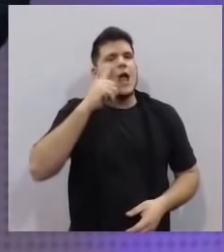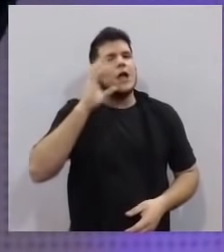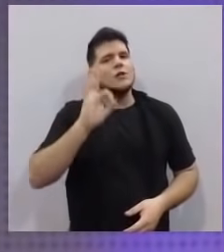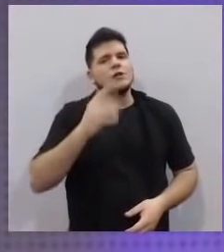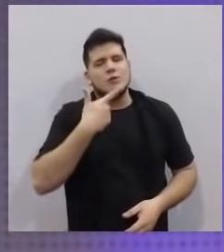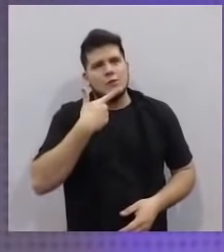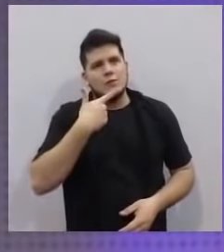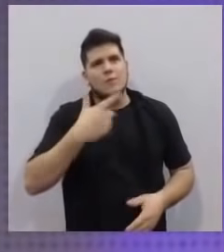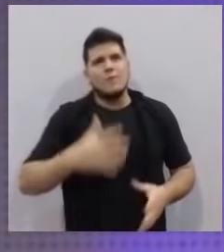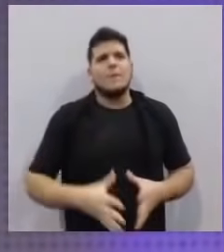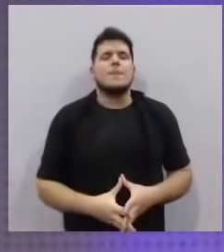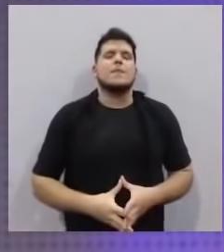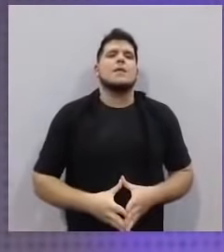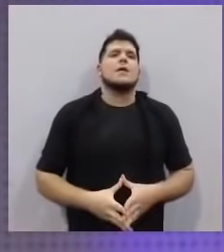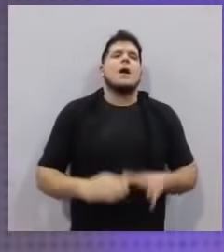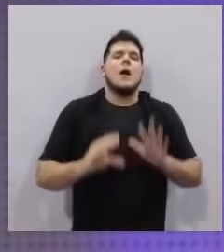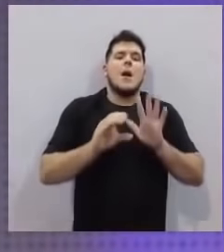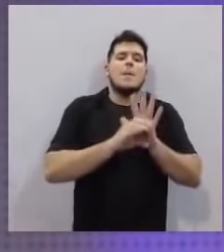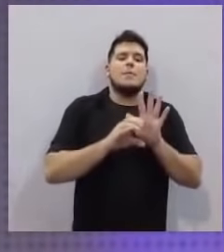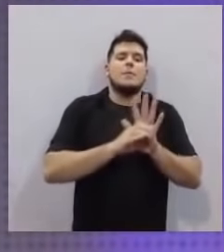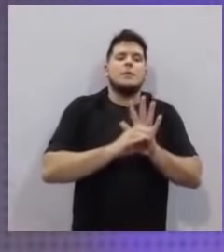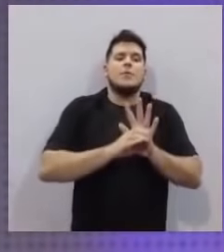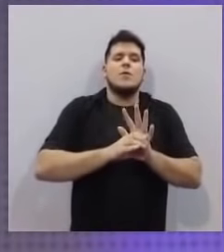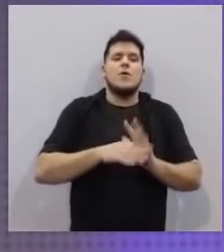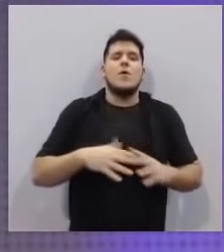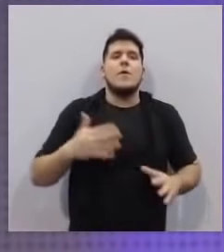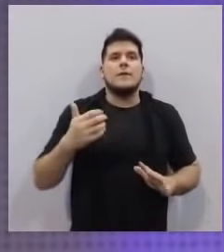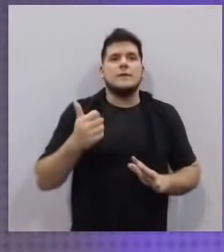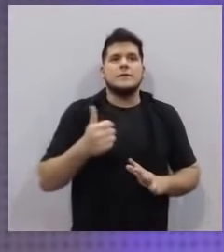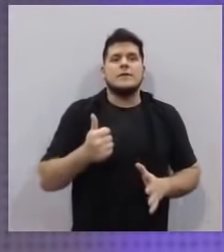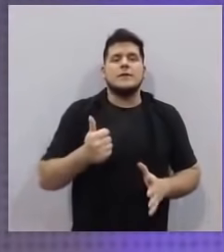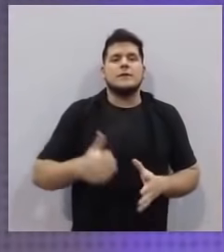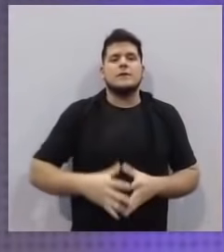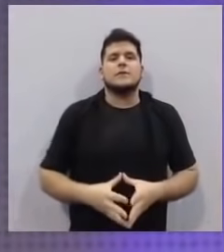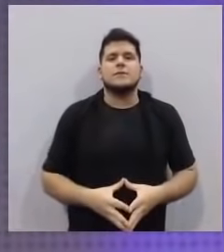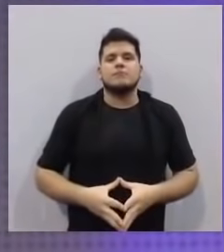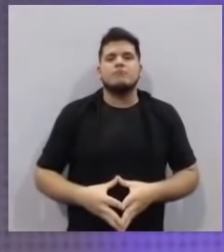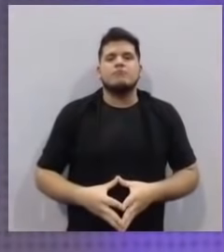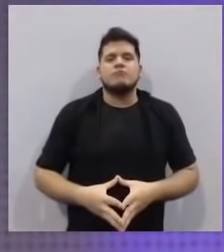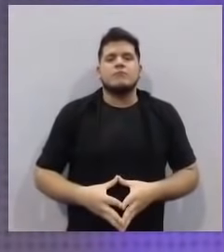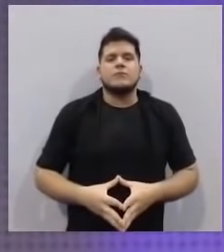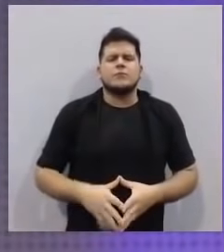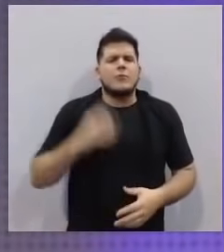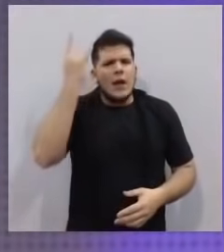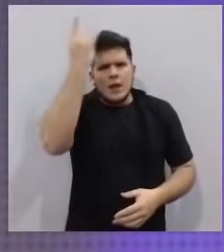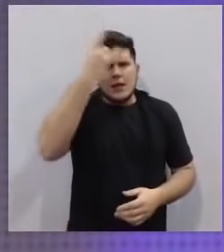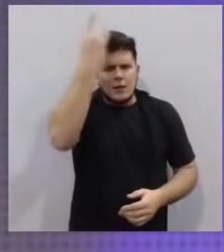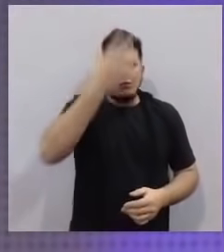actúan que trabajan se mueven para que a ti a mí no nos vaya bien